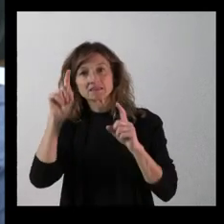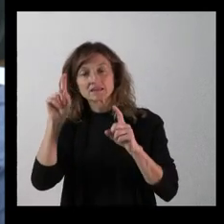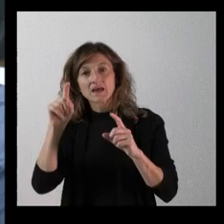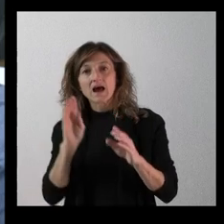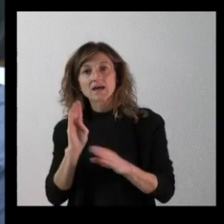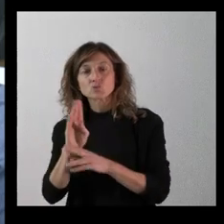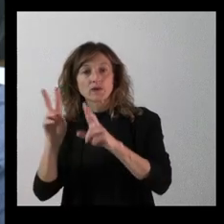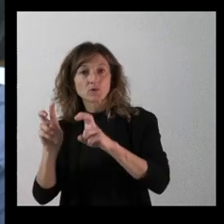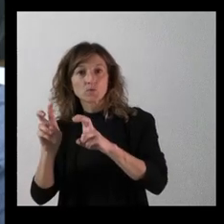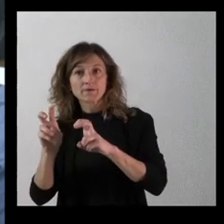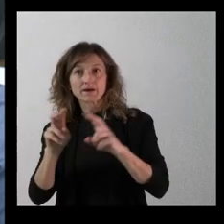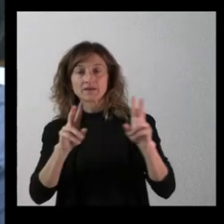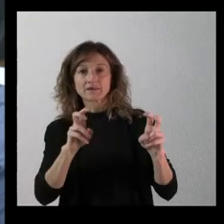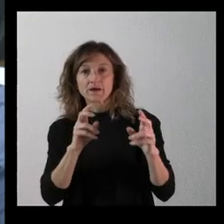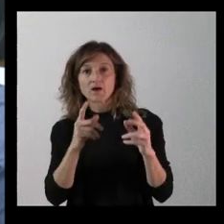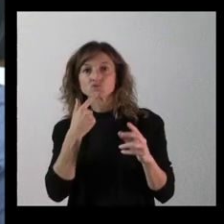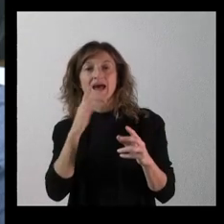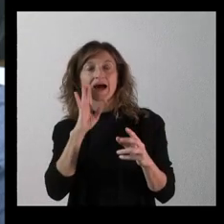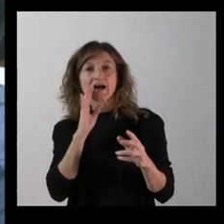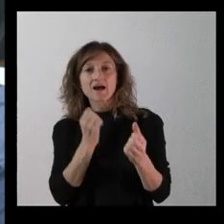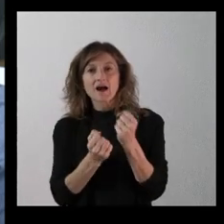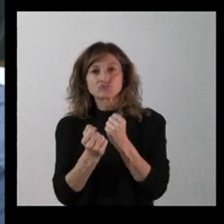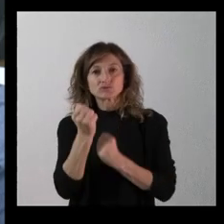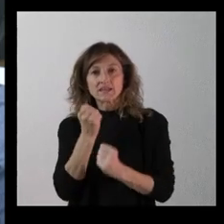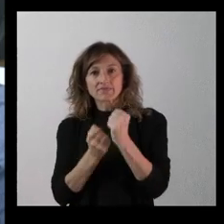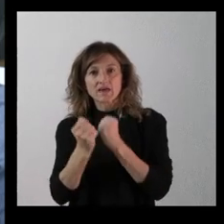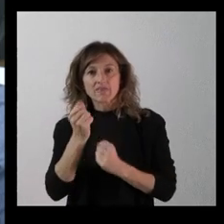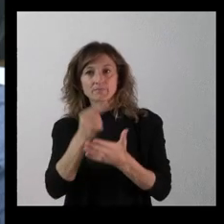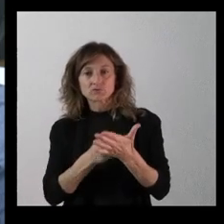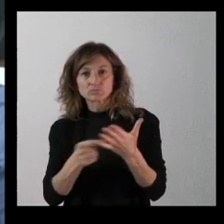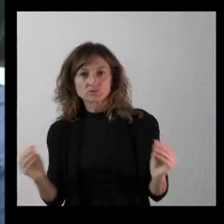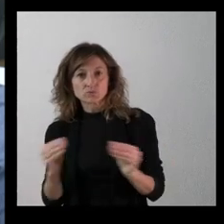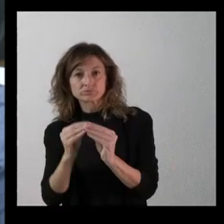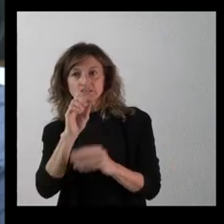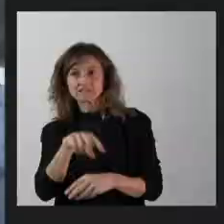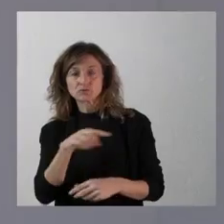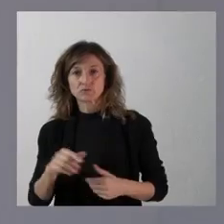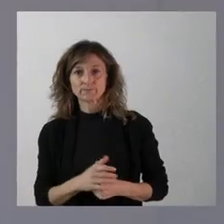nueva con la austeridad que ustedes están defendiendo los presupuestos Muchas gracias